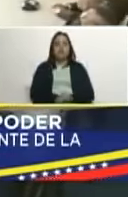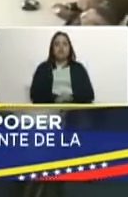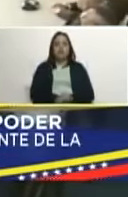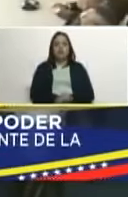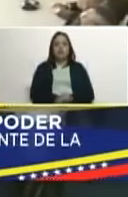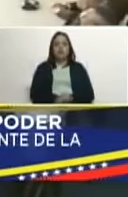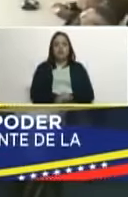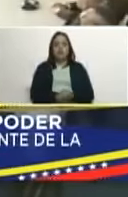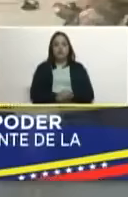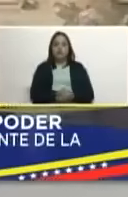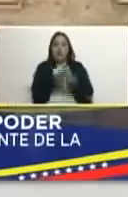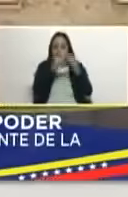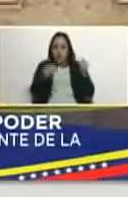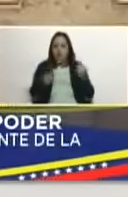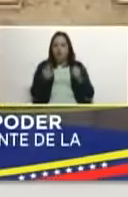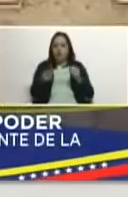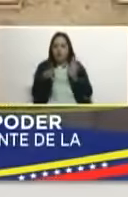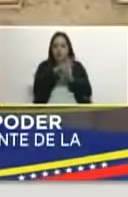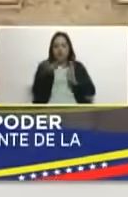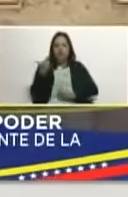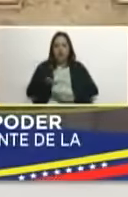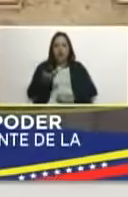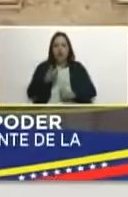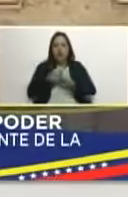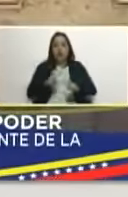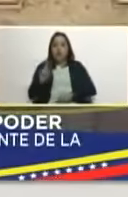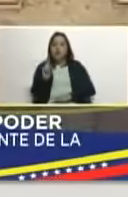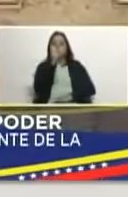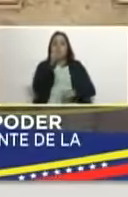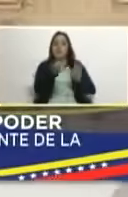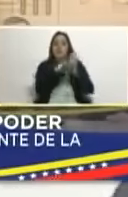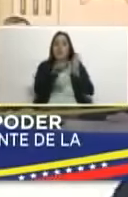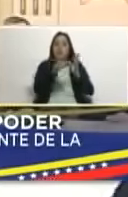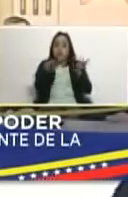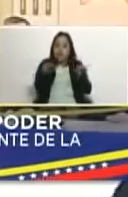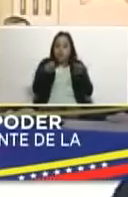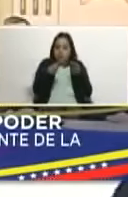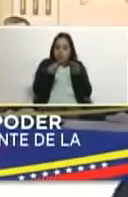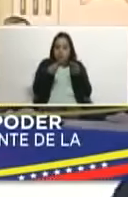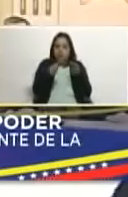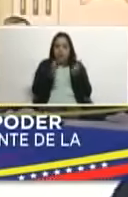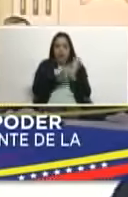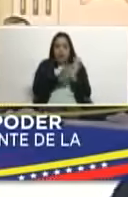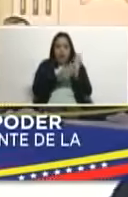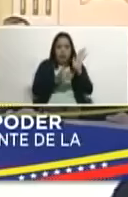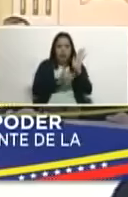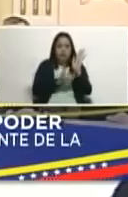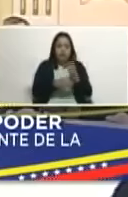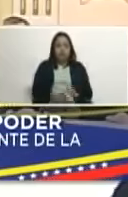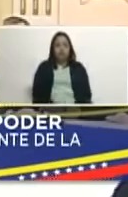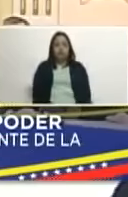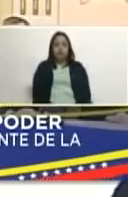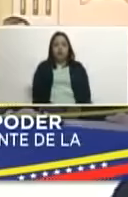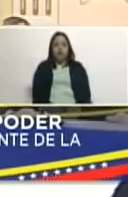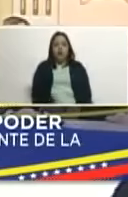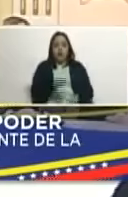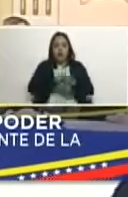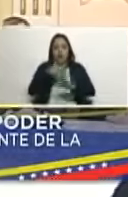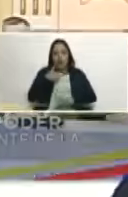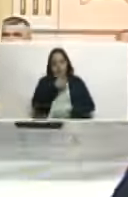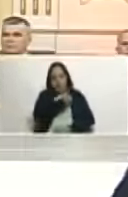Todas las leyes son importantes, pero esa única ley que llegó aquí y llegó a mis manos, porque yo, jefe de Estado,